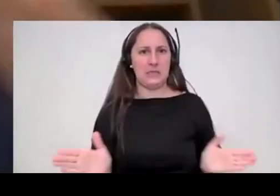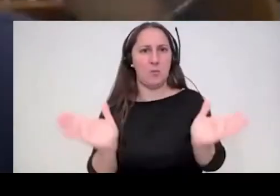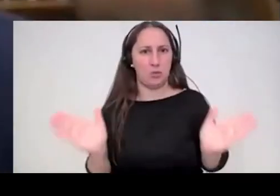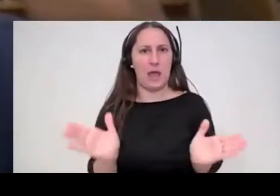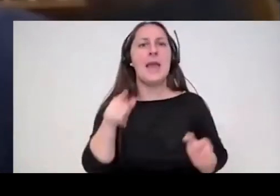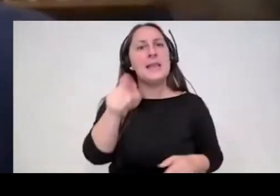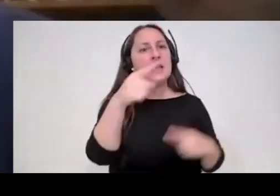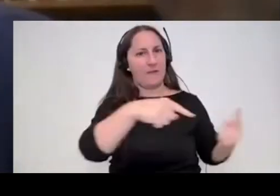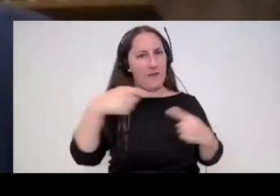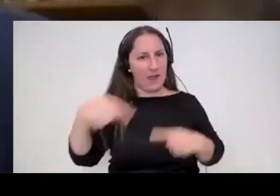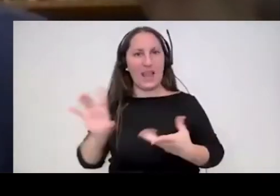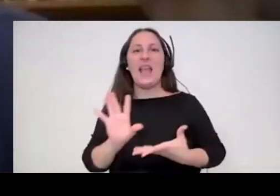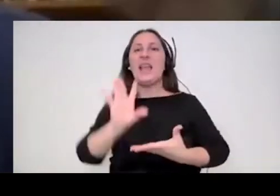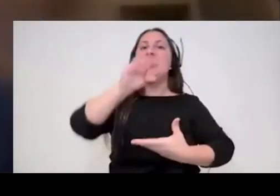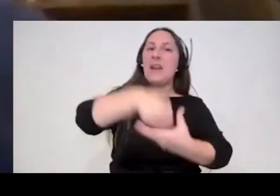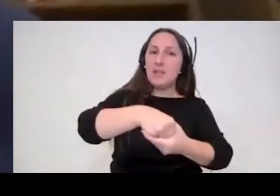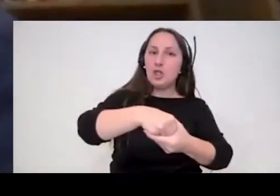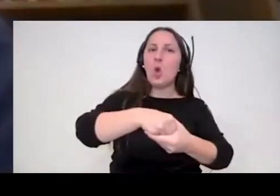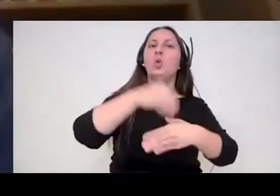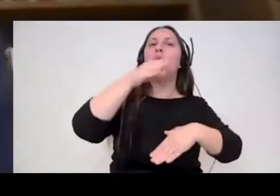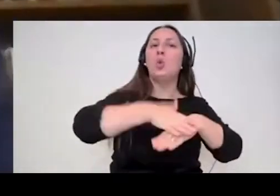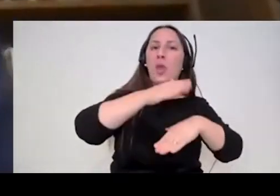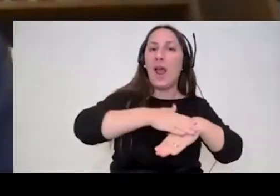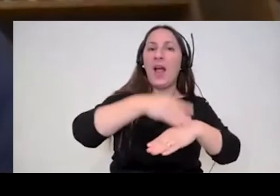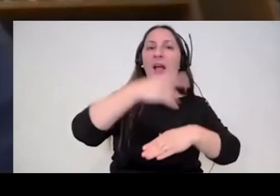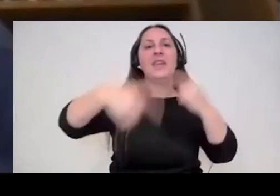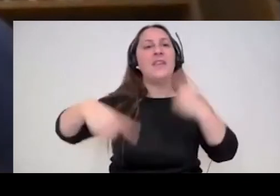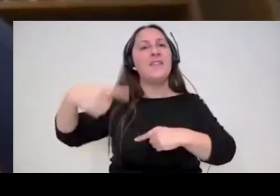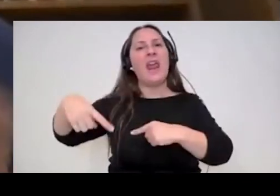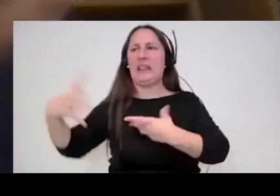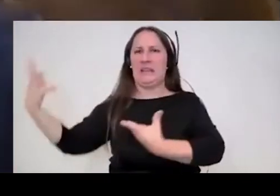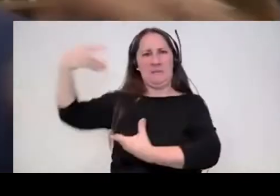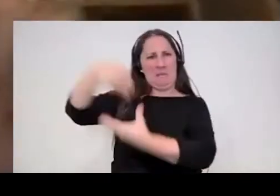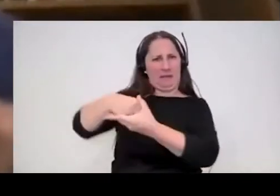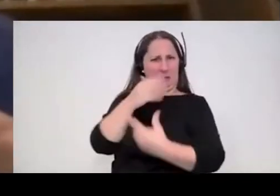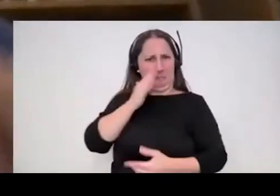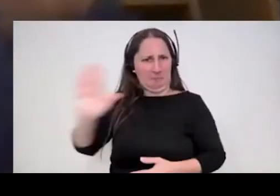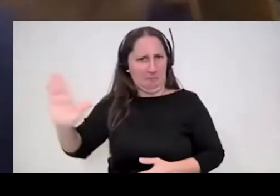es intervención tutelar, que es distinto de injerencia indebida. Otra cosa es cuando yo me meto